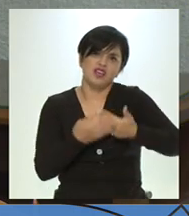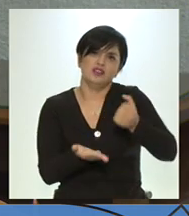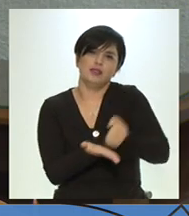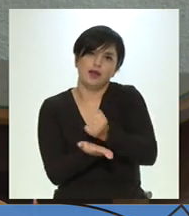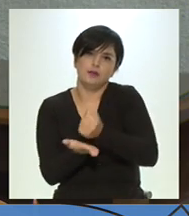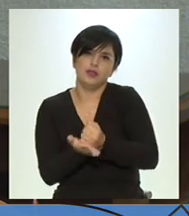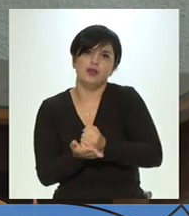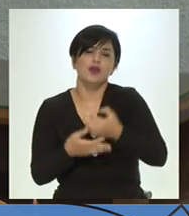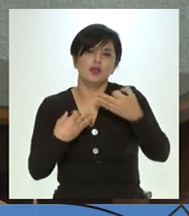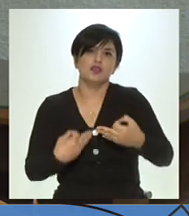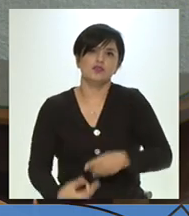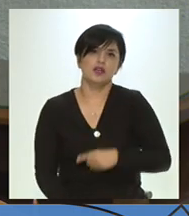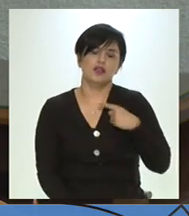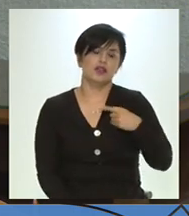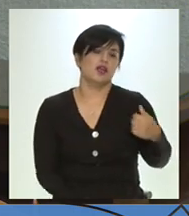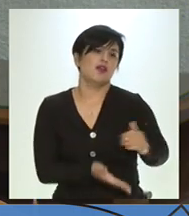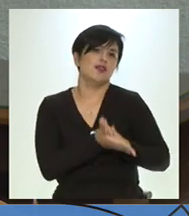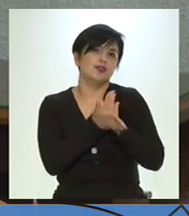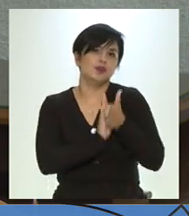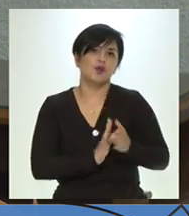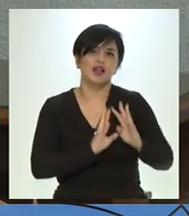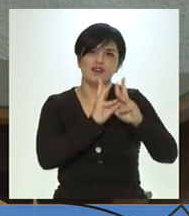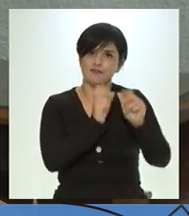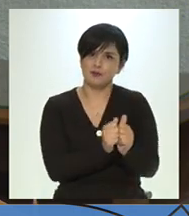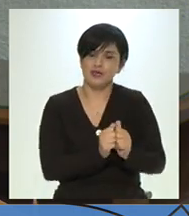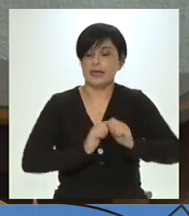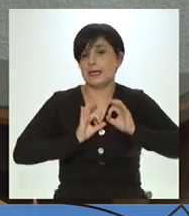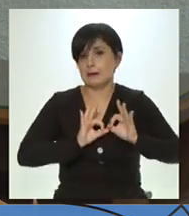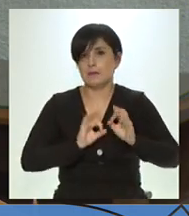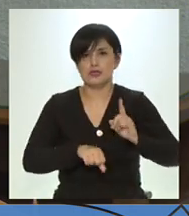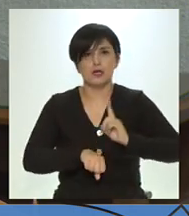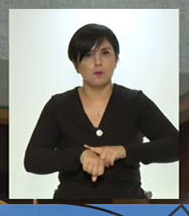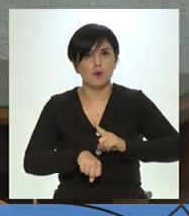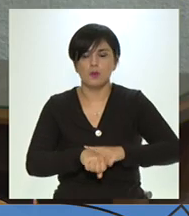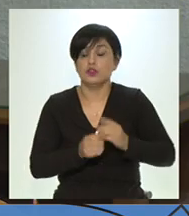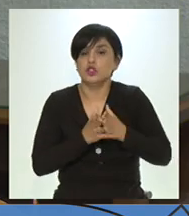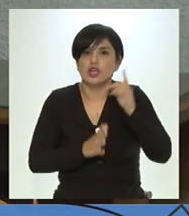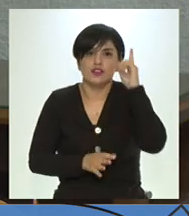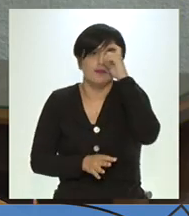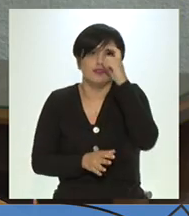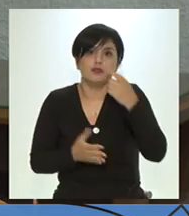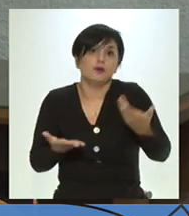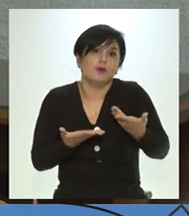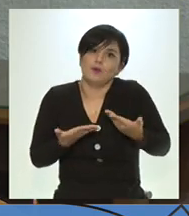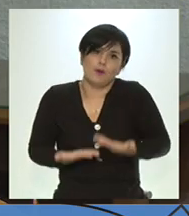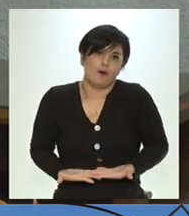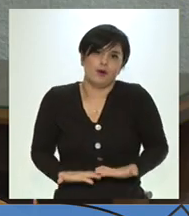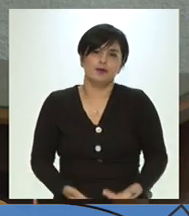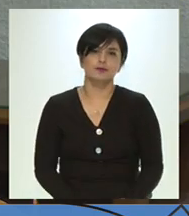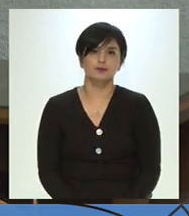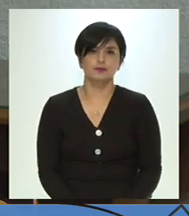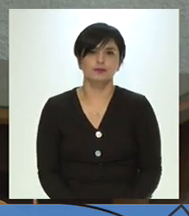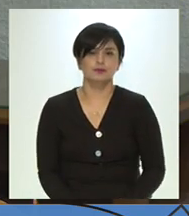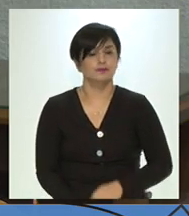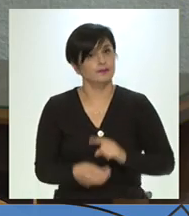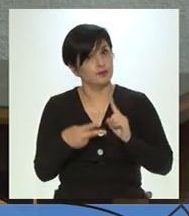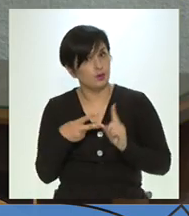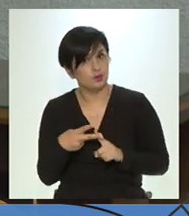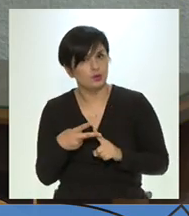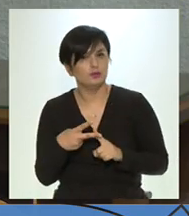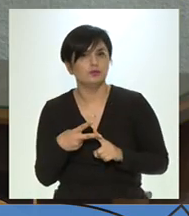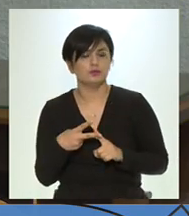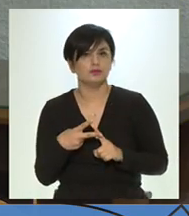asegurar la dignidad de todas las familias sobre todo en momentos tan difíciles como este en segundo lugar